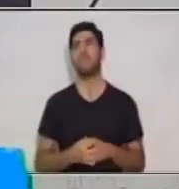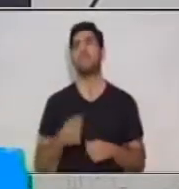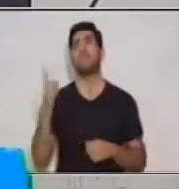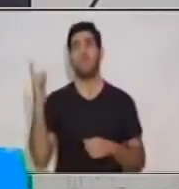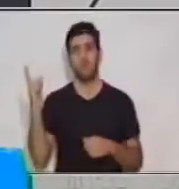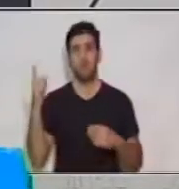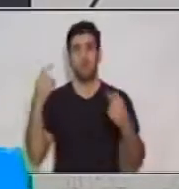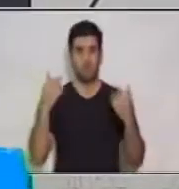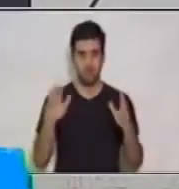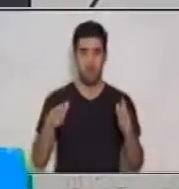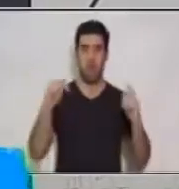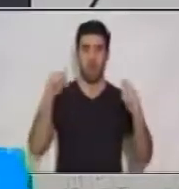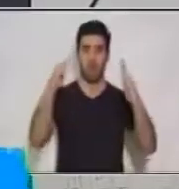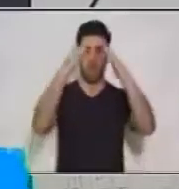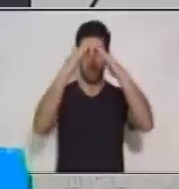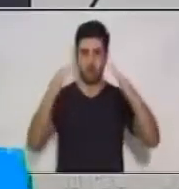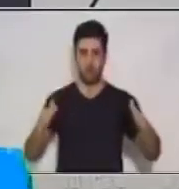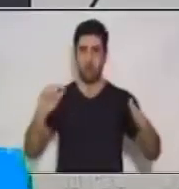del triángulo